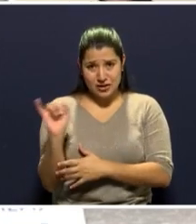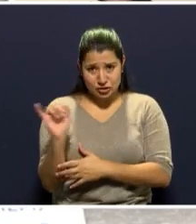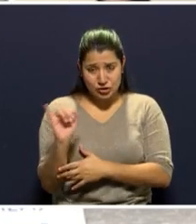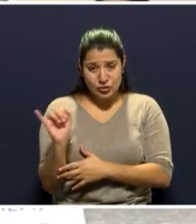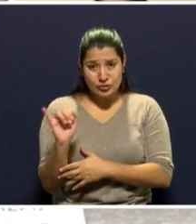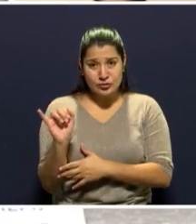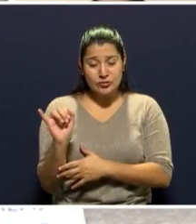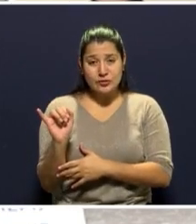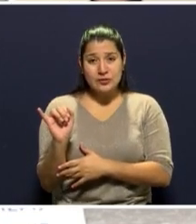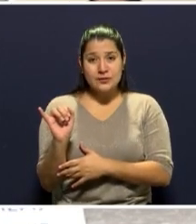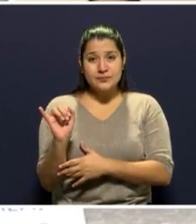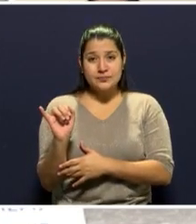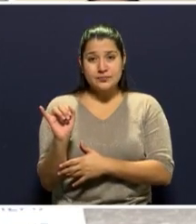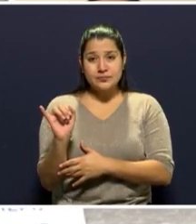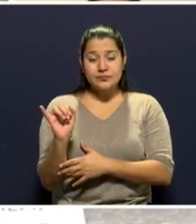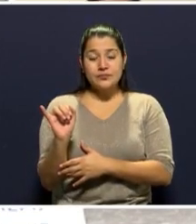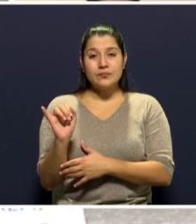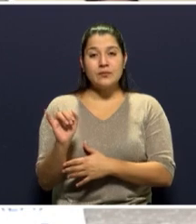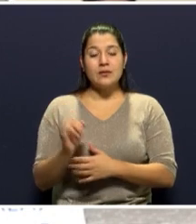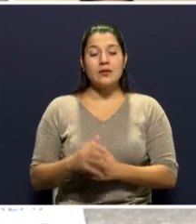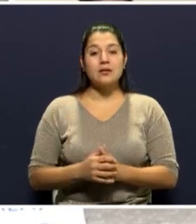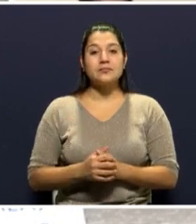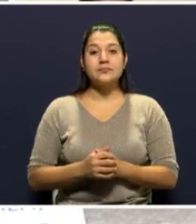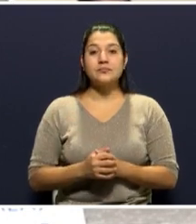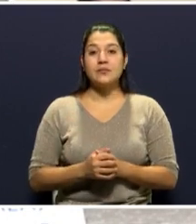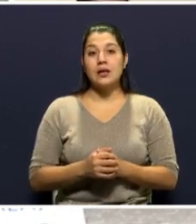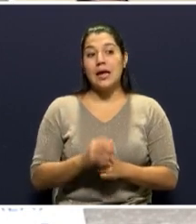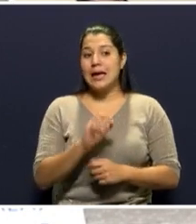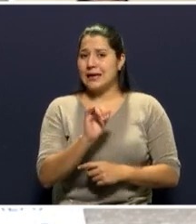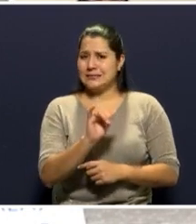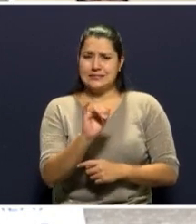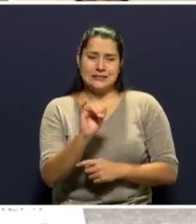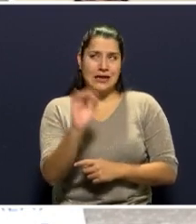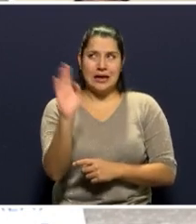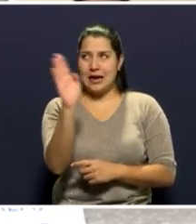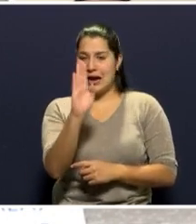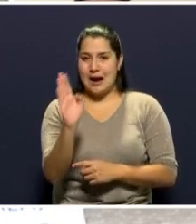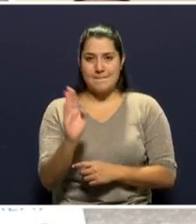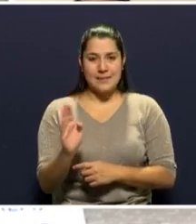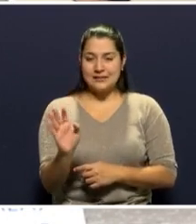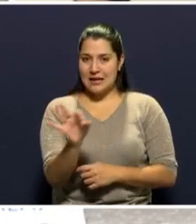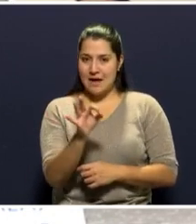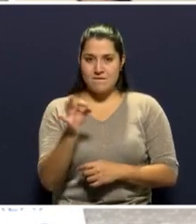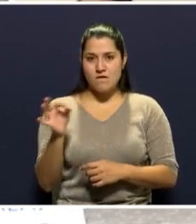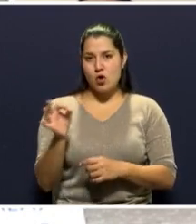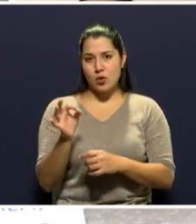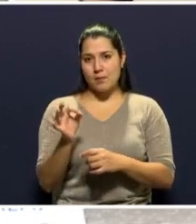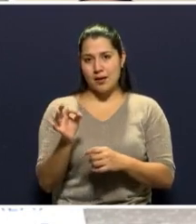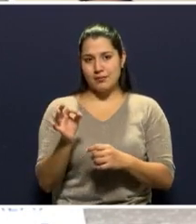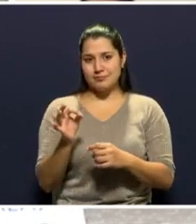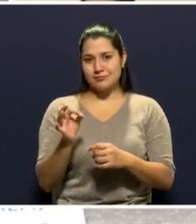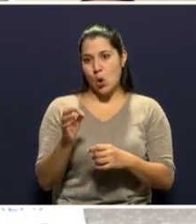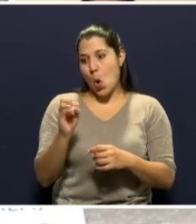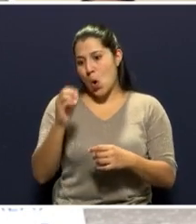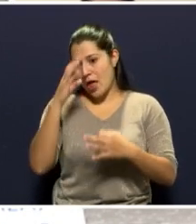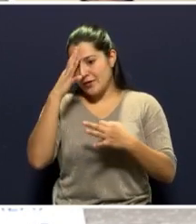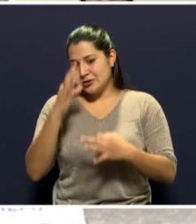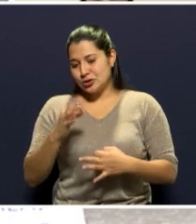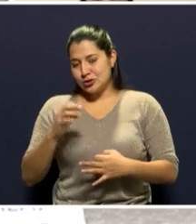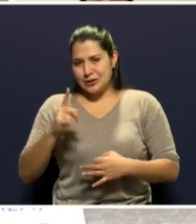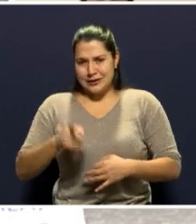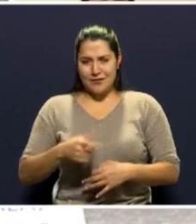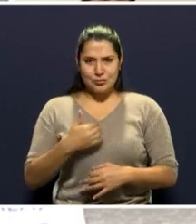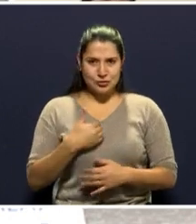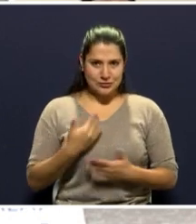asumido con anterioridad al COVID-19, no es jamás la forma de hacer las cosas en este momento. Uno